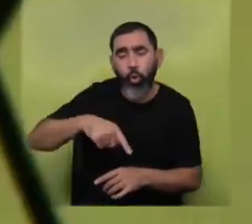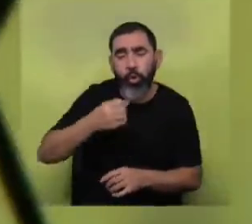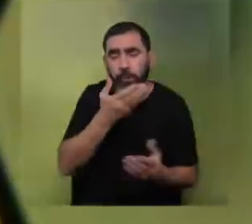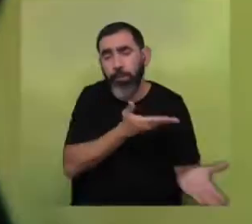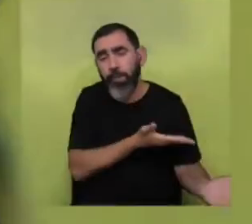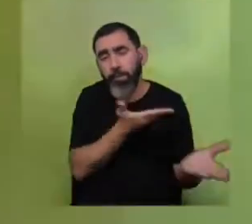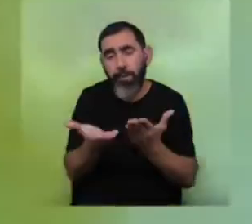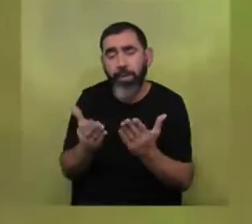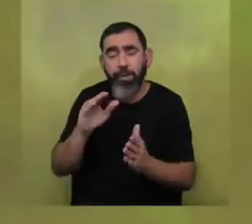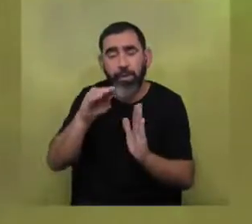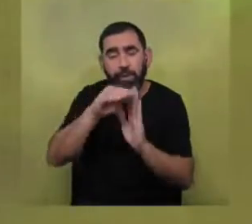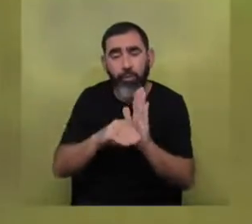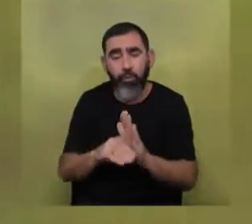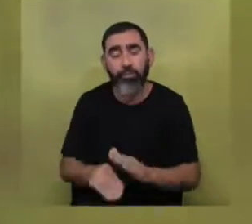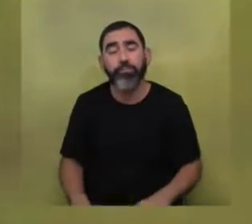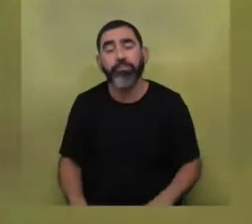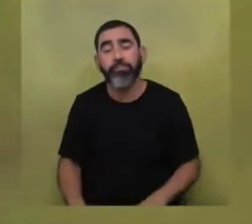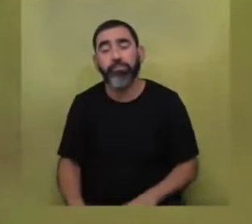Ciencia. Muchas gracias.